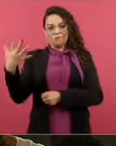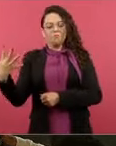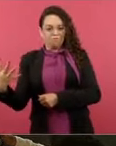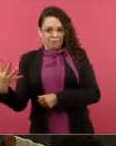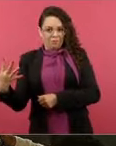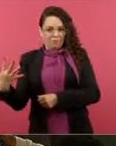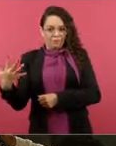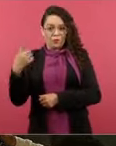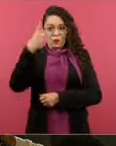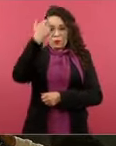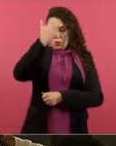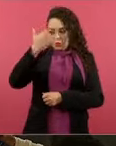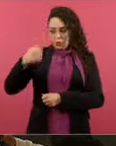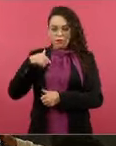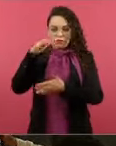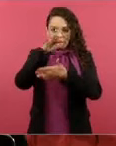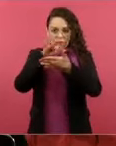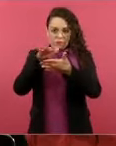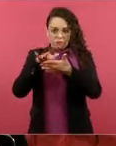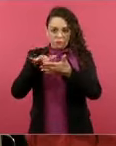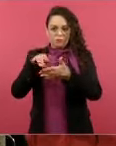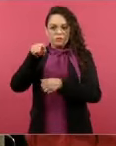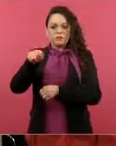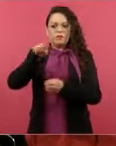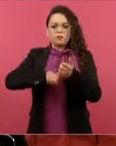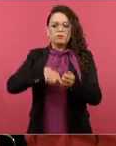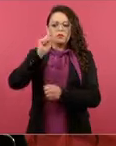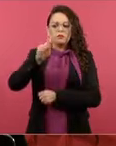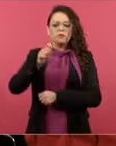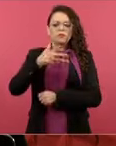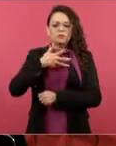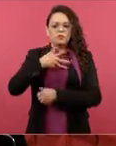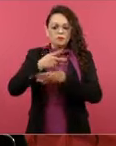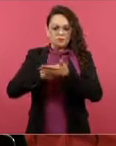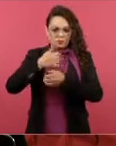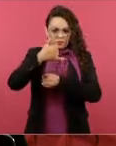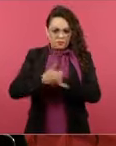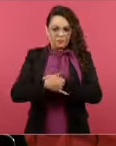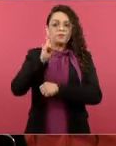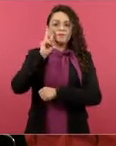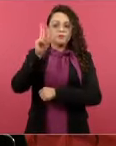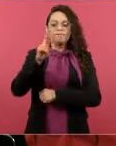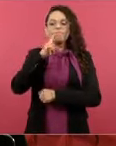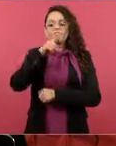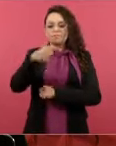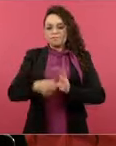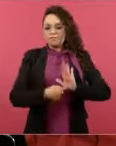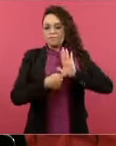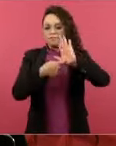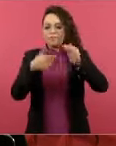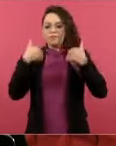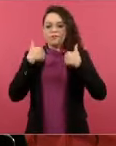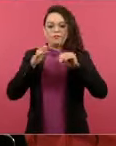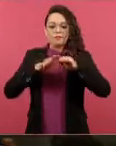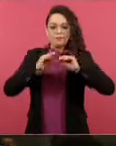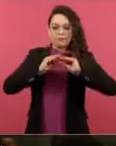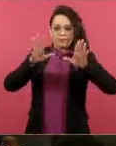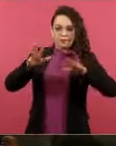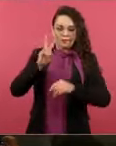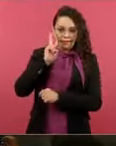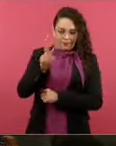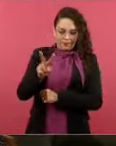por uno de los aspectos que comprende este proyecto, sino vamos a verlos en sí. La que sigue, por favor.